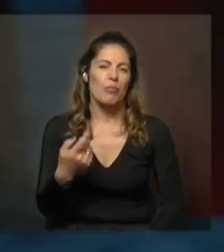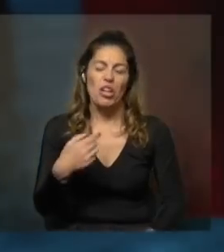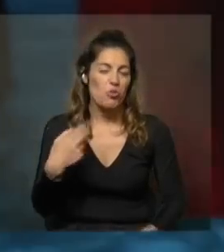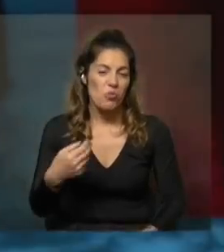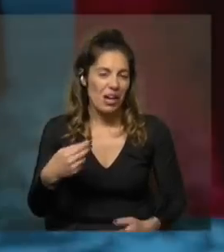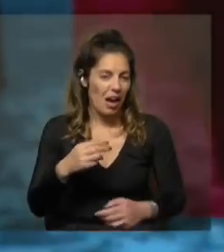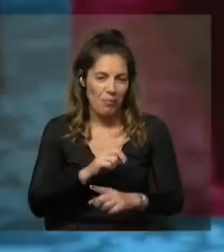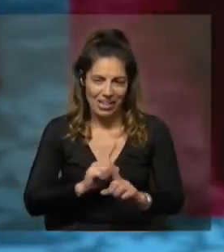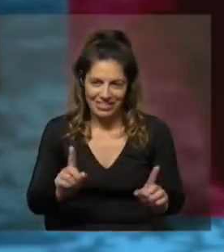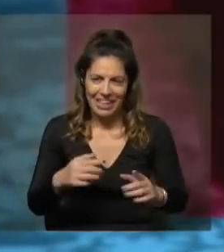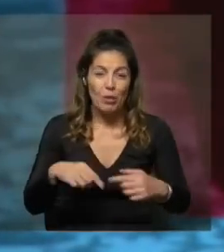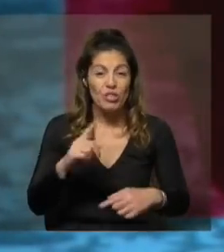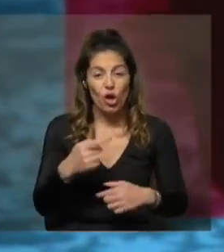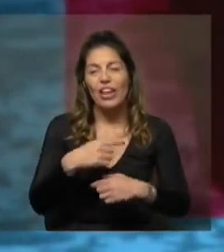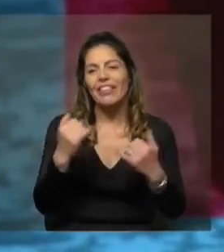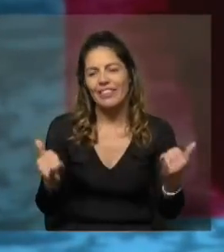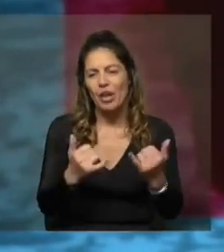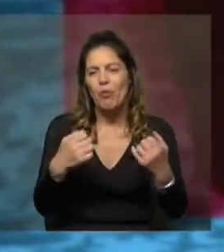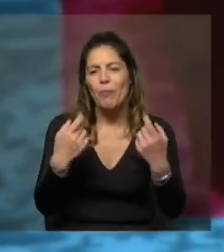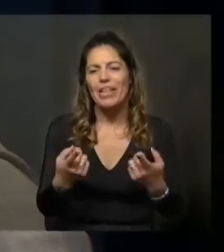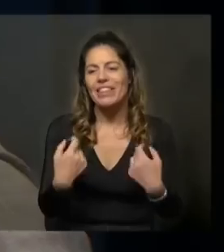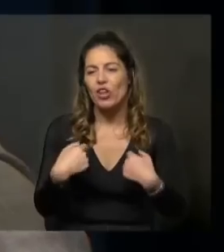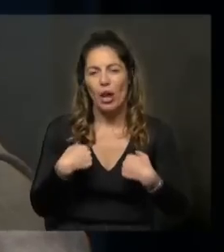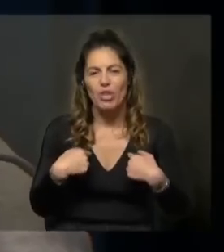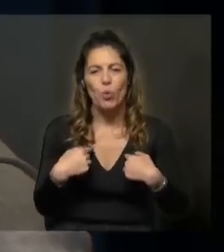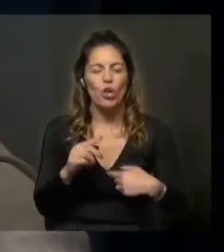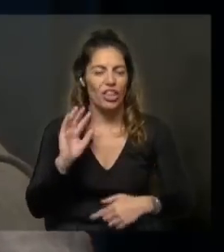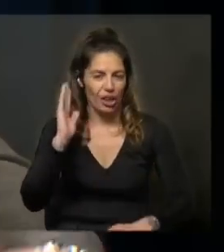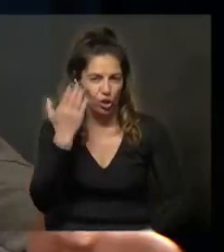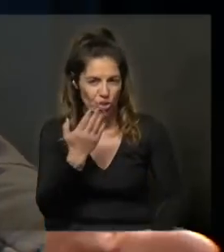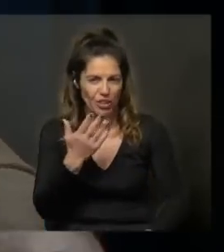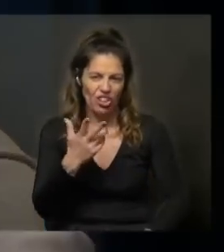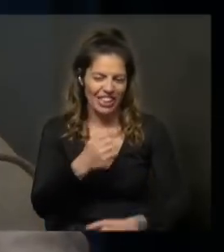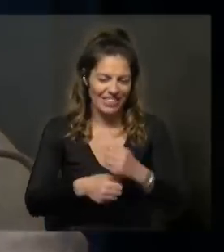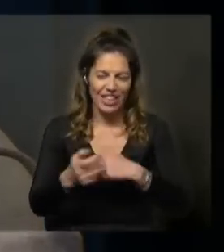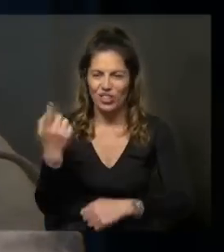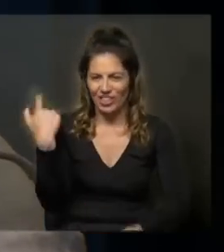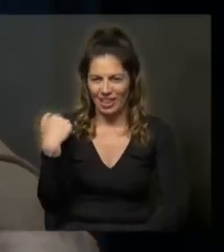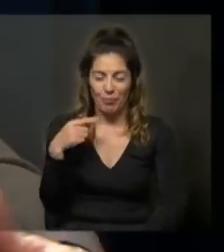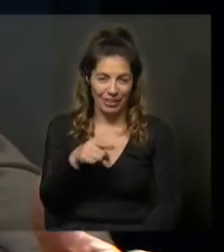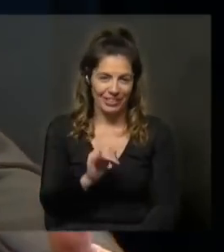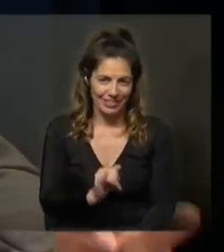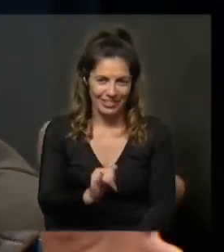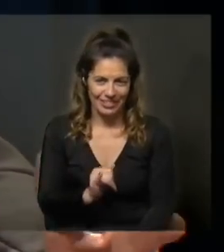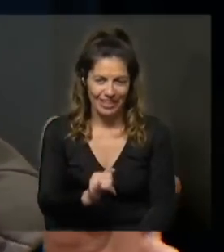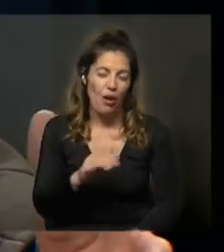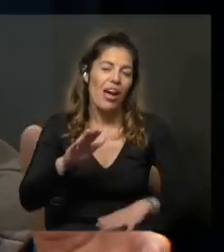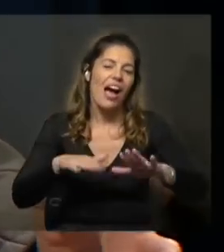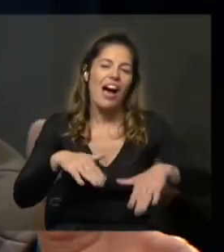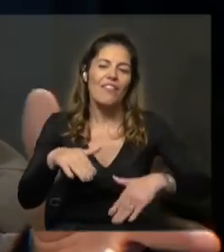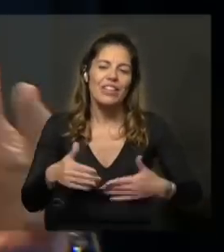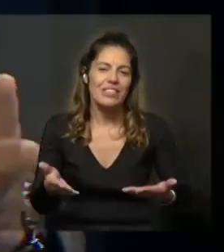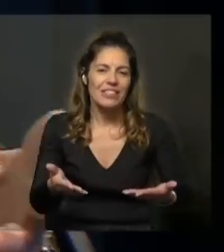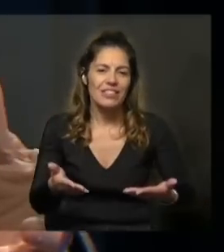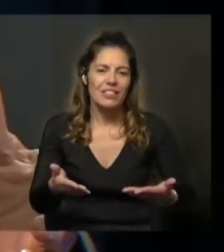reconocimiento hará tres años para ti a ti Bueno este lo que pasa es que a veces cuando esas